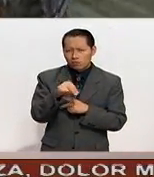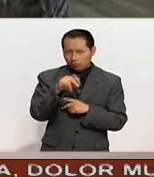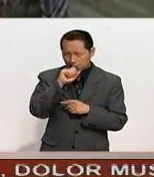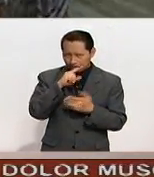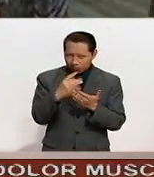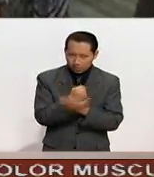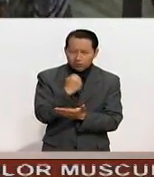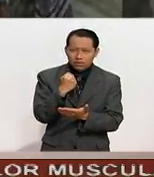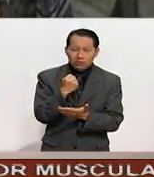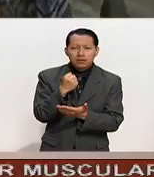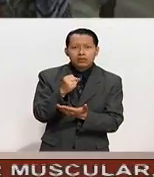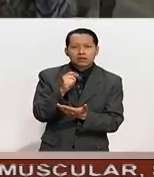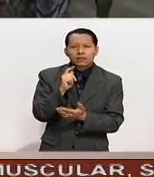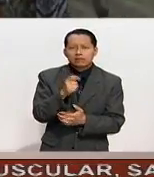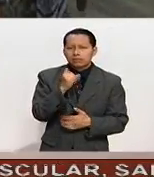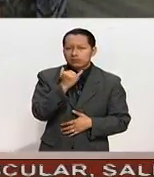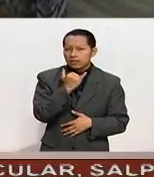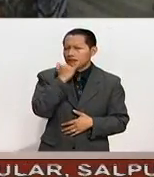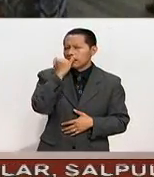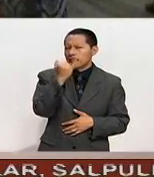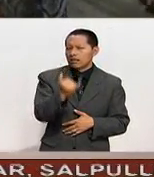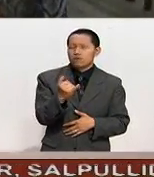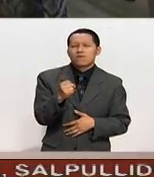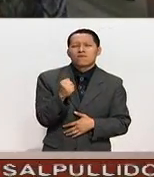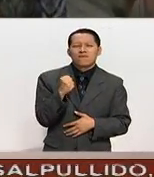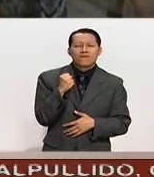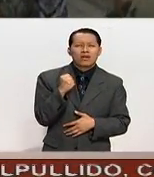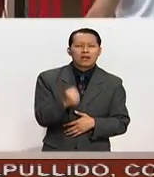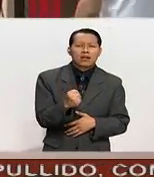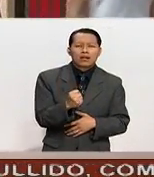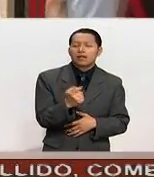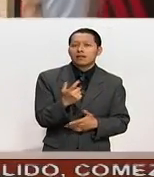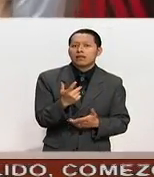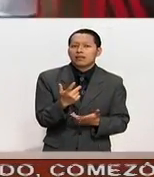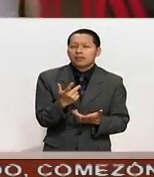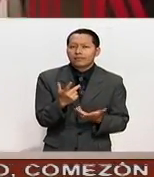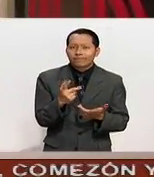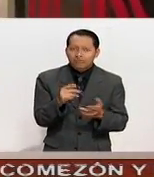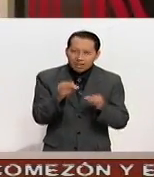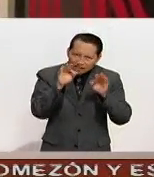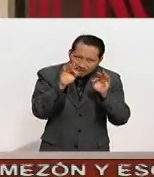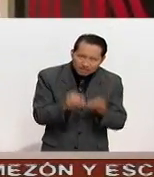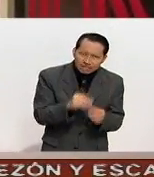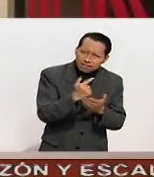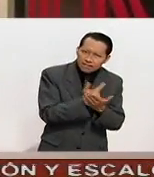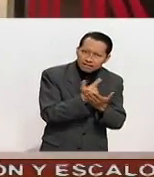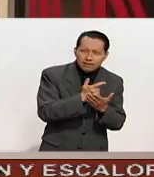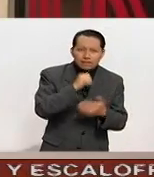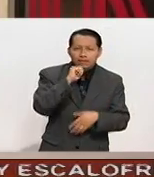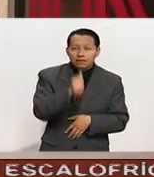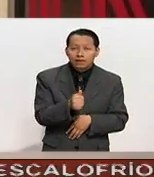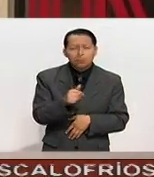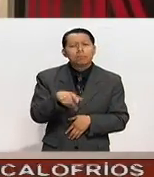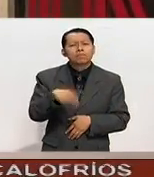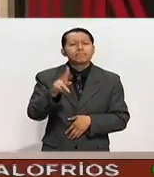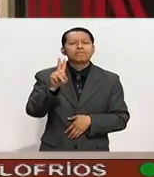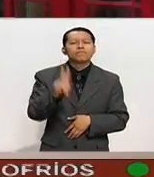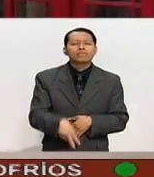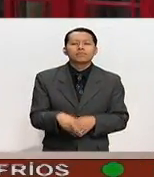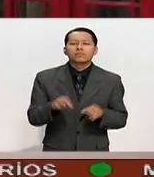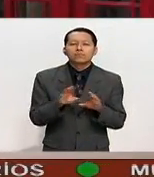error fue dramático, ninguna se acercó siquiera al resultado. Lo que sí es cierto es que